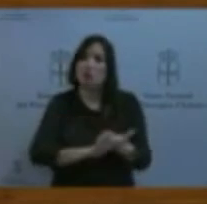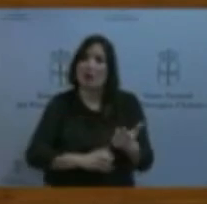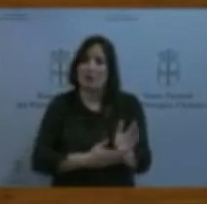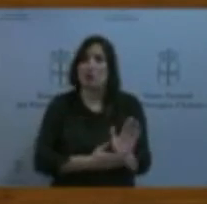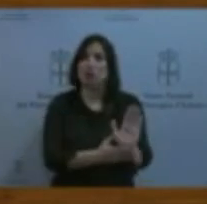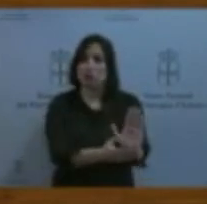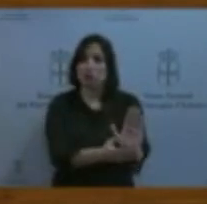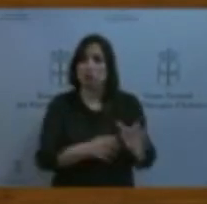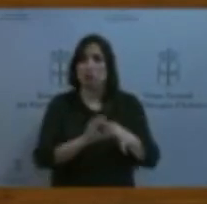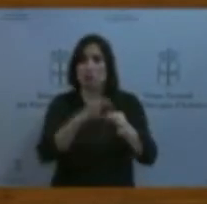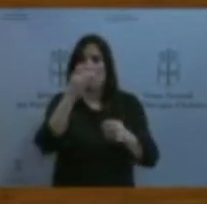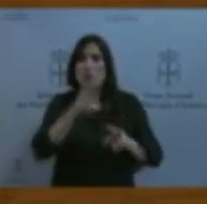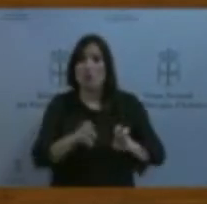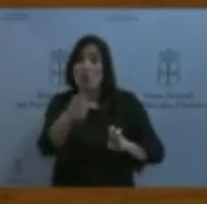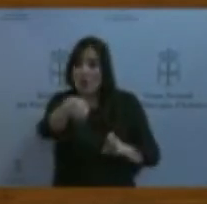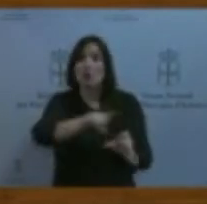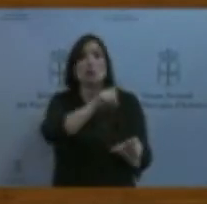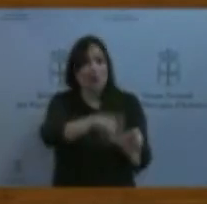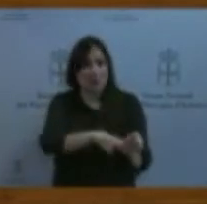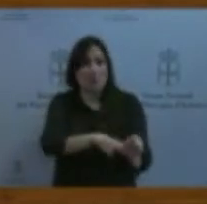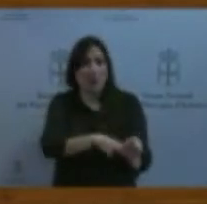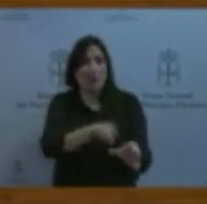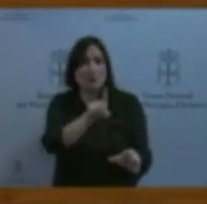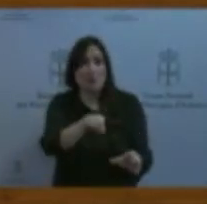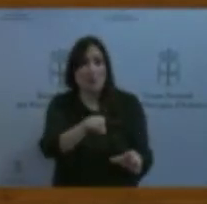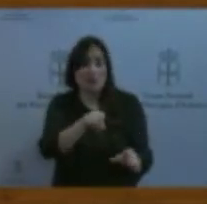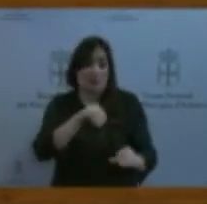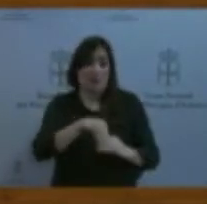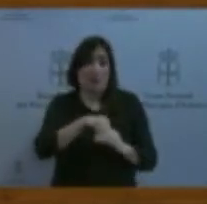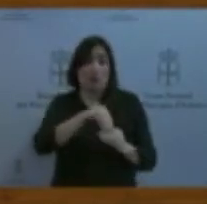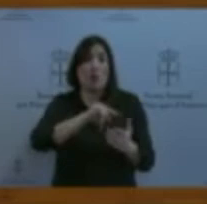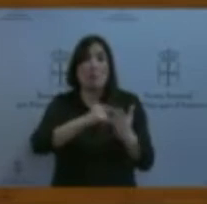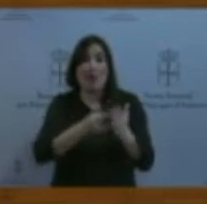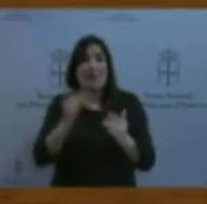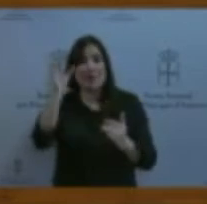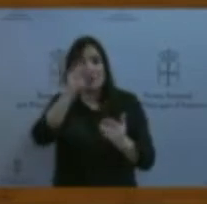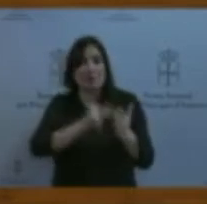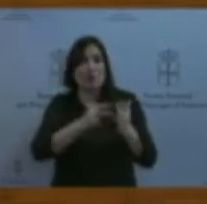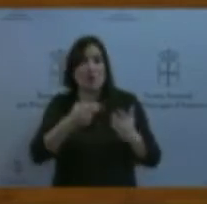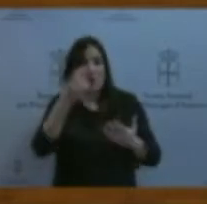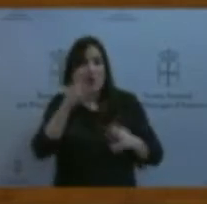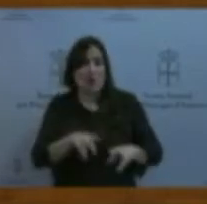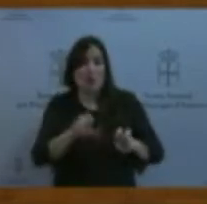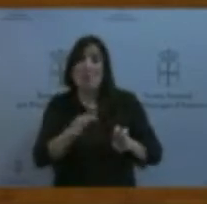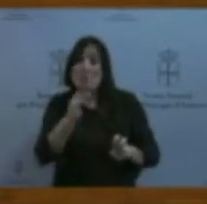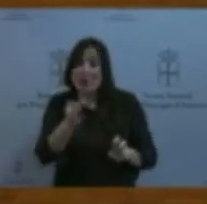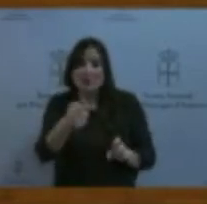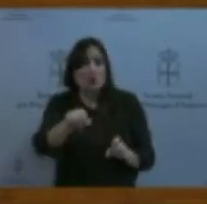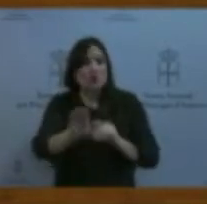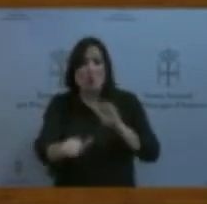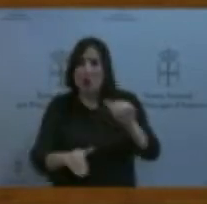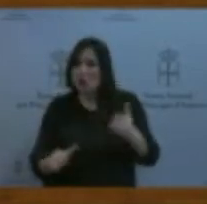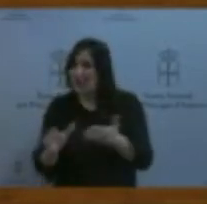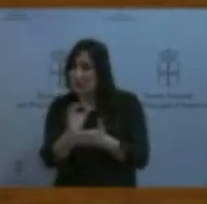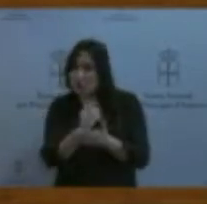también en el Plan de Ciencia, Tecnología e Innovación y que han participado en todas aquellas convocatorias de las que pudieran ser